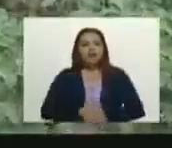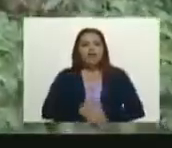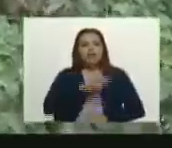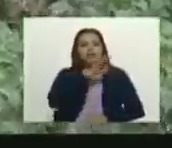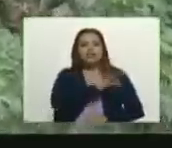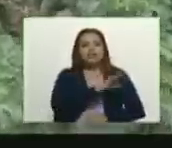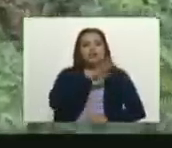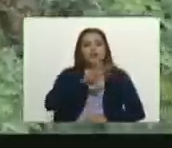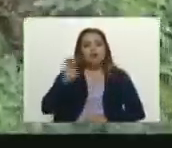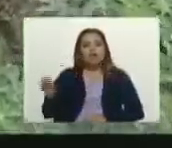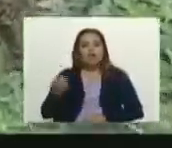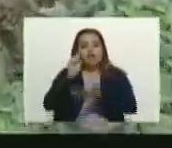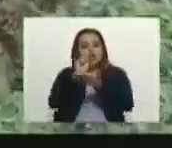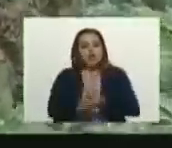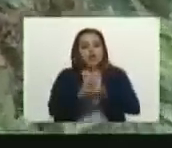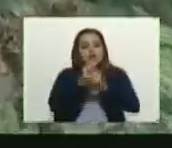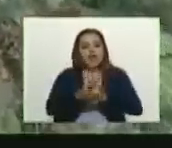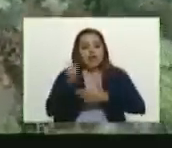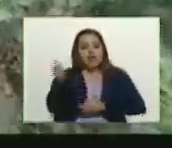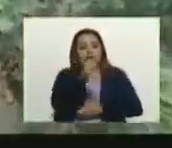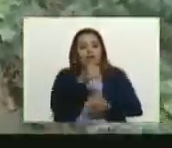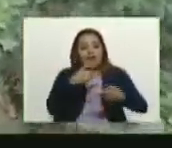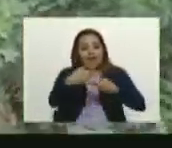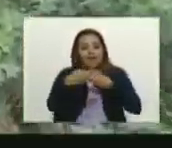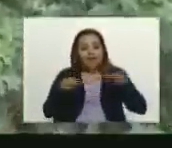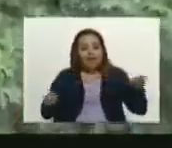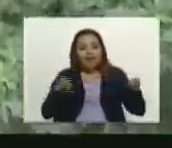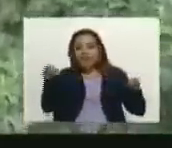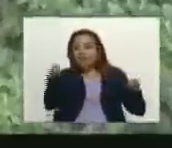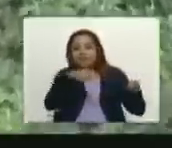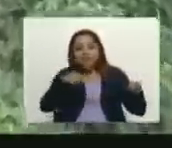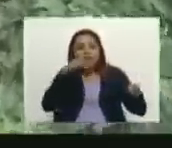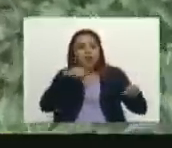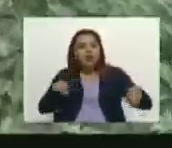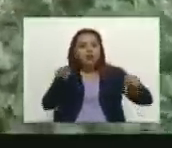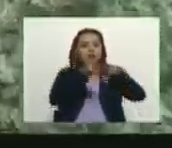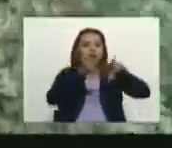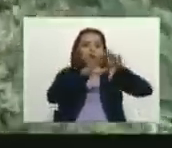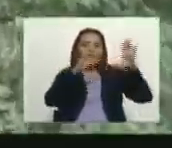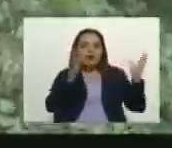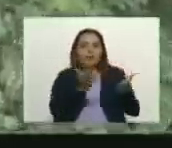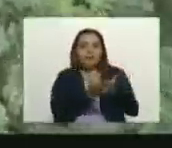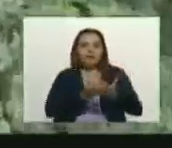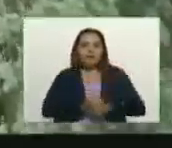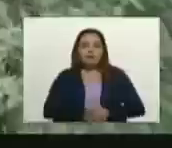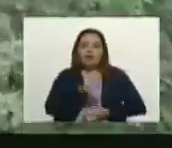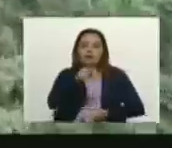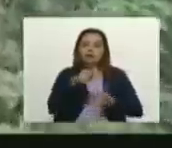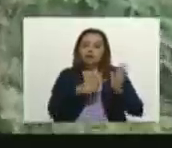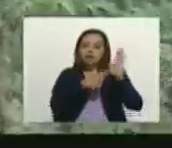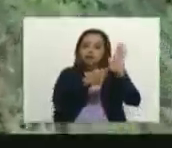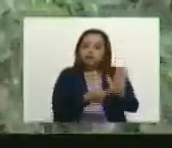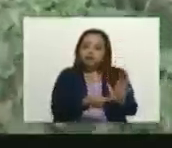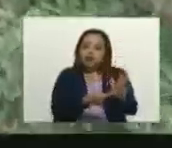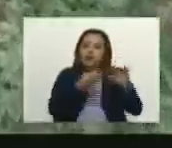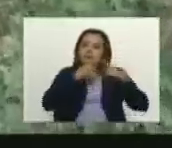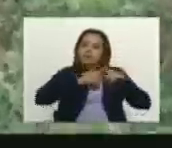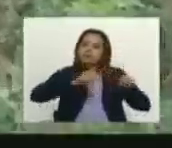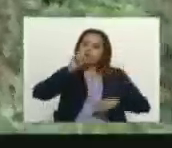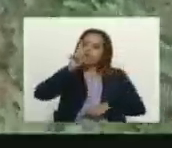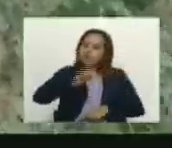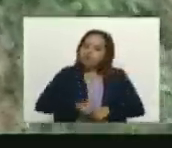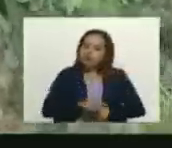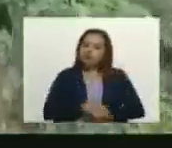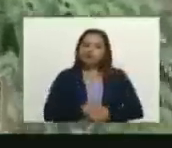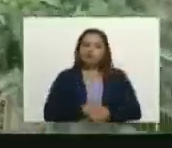340 toneladas por hectárea. Eso no lo tiene nadie en el mundo, presidente. Allí es un ejemplo. Pero además,